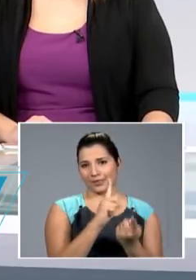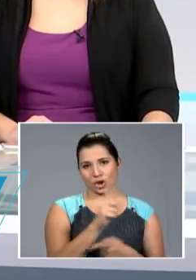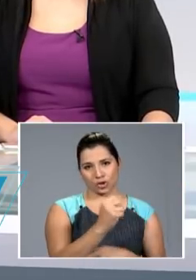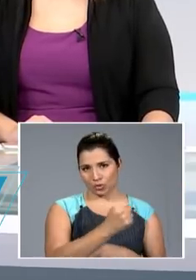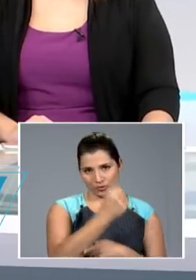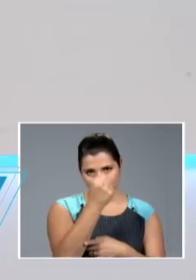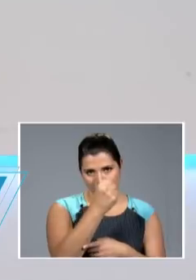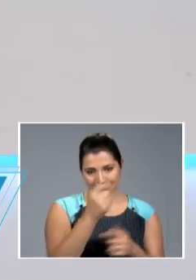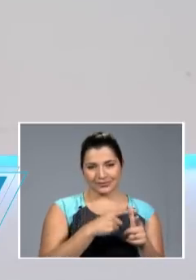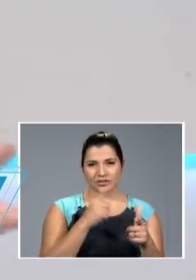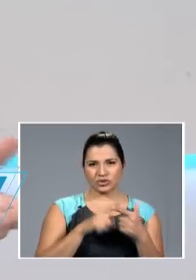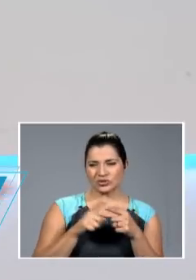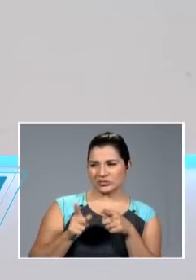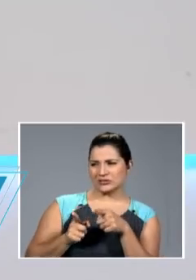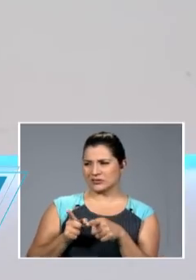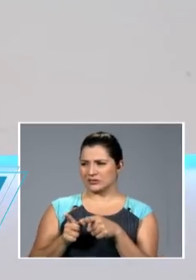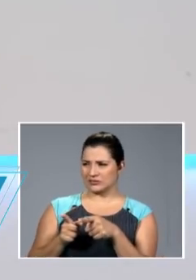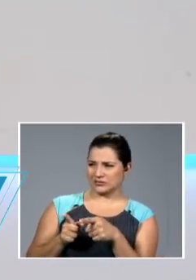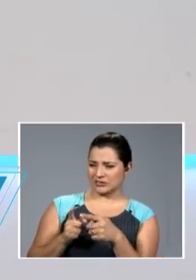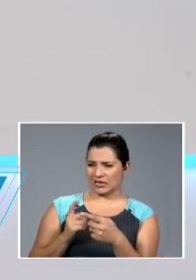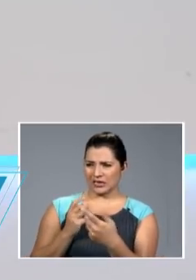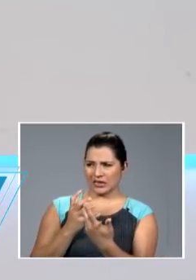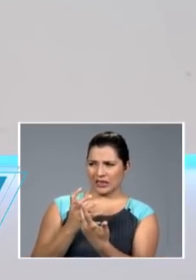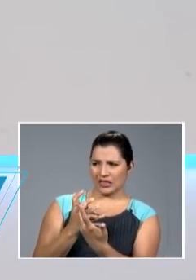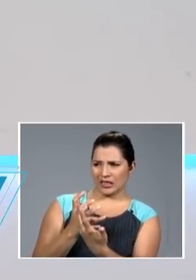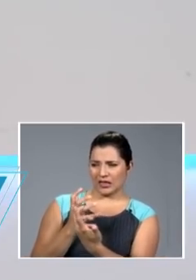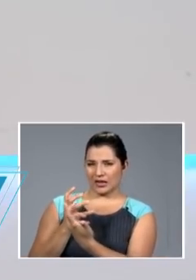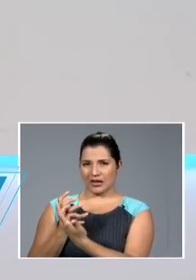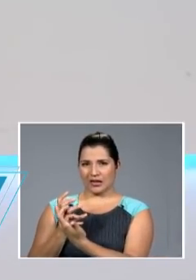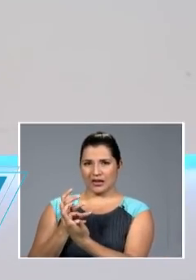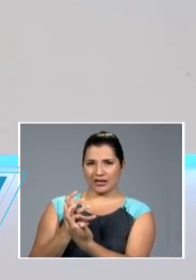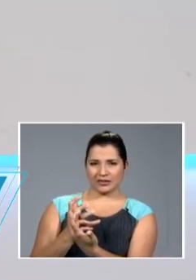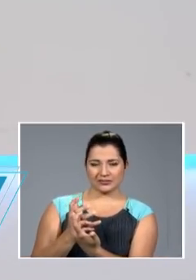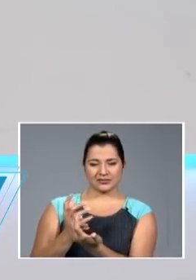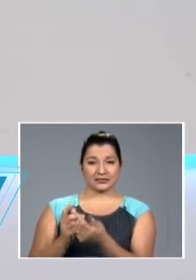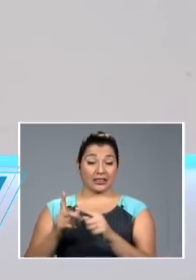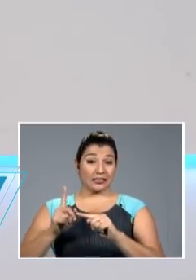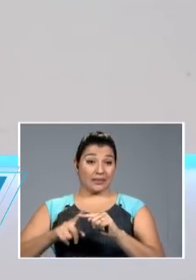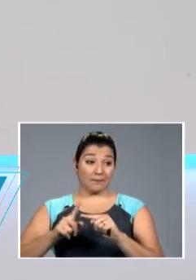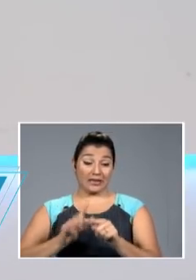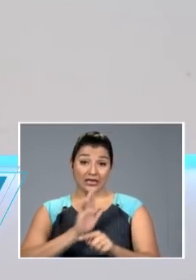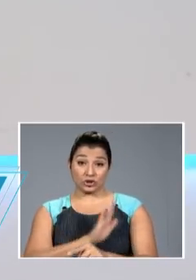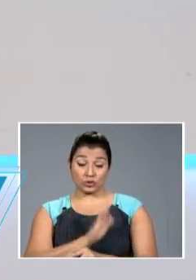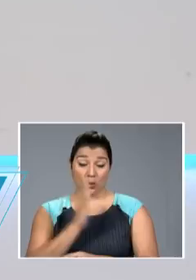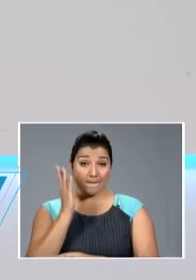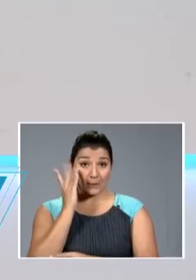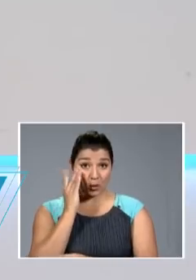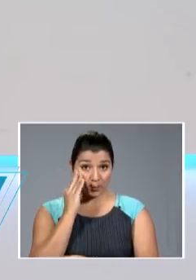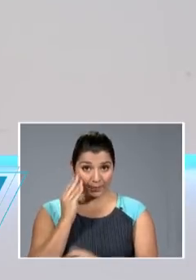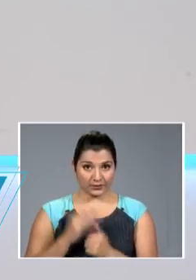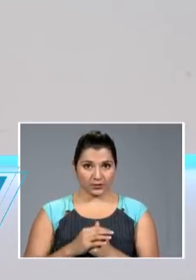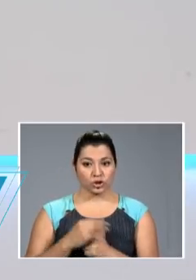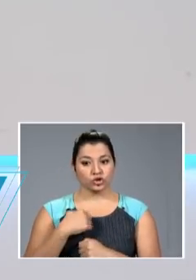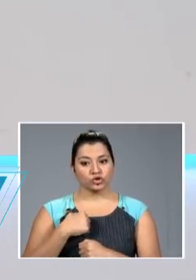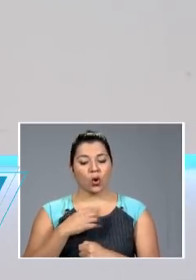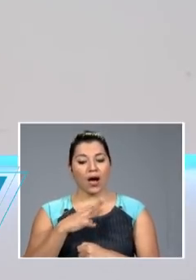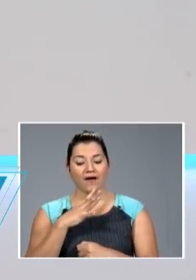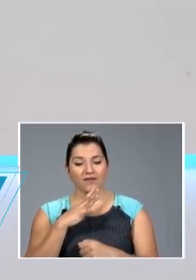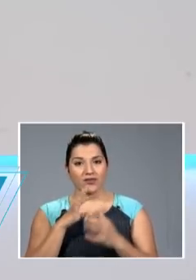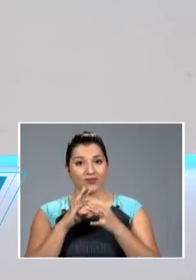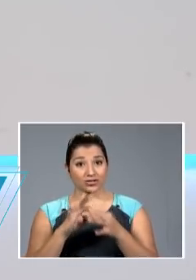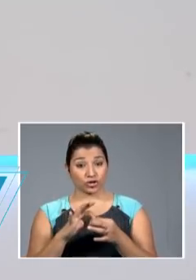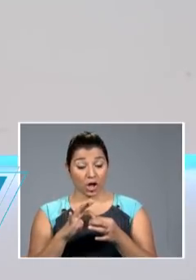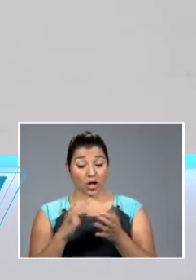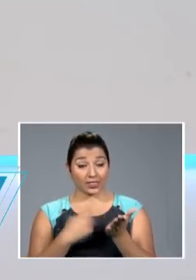candidatos, según la preocupación que tengan. Digamos, yo hacía una referencia por escrito del debate de ayer y